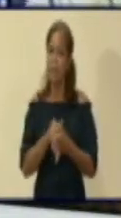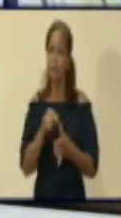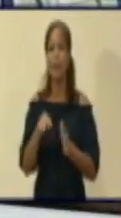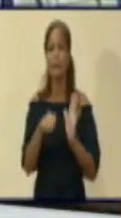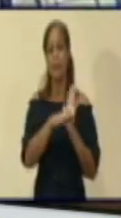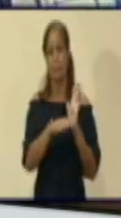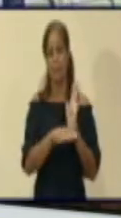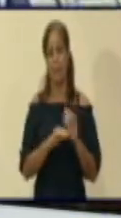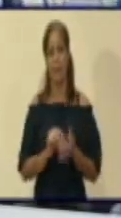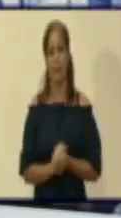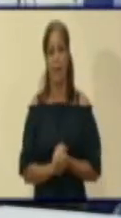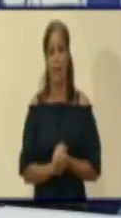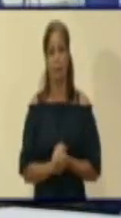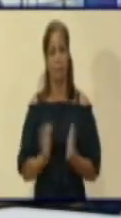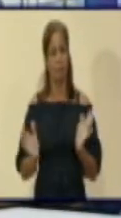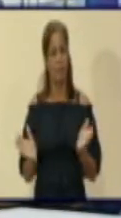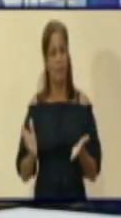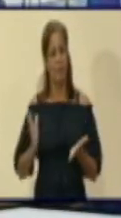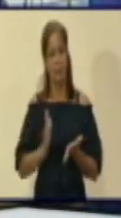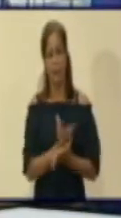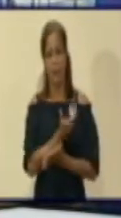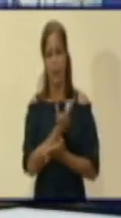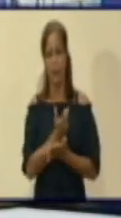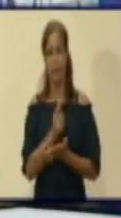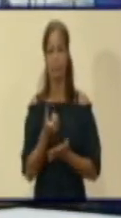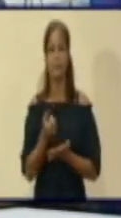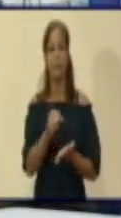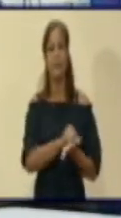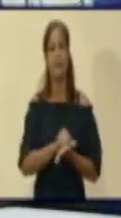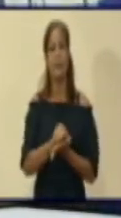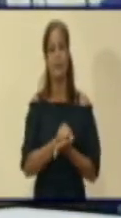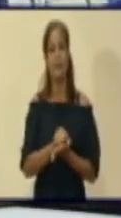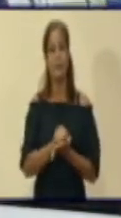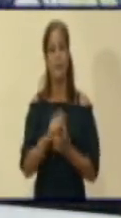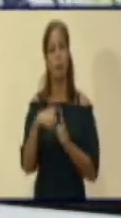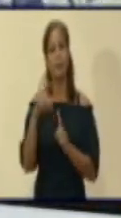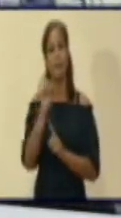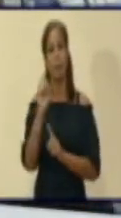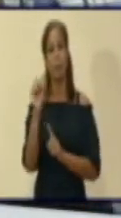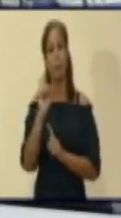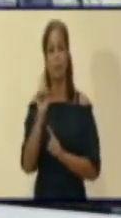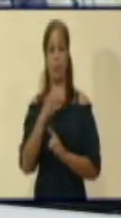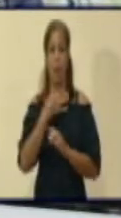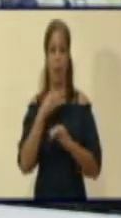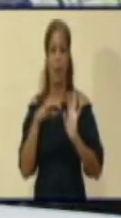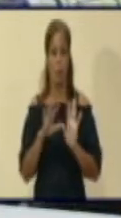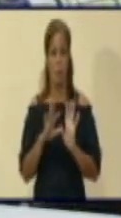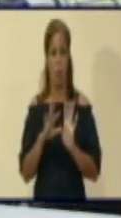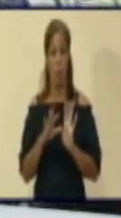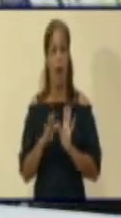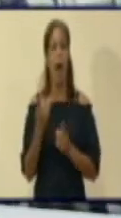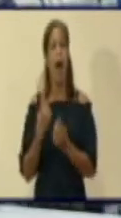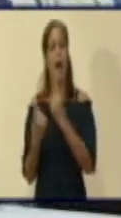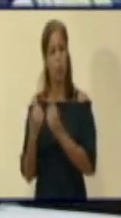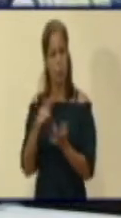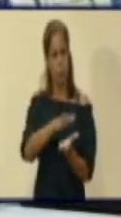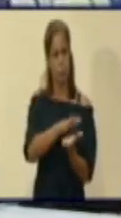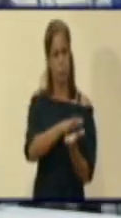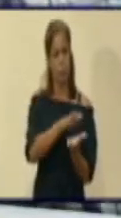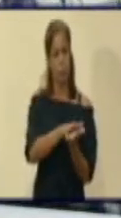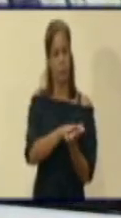Eliminar el servicio de transportación de pasajeros en la provincia, tanto en el sector estatal como en privado. Fíjense, manteníamos algunos carros privados en la